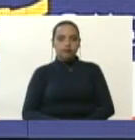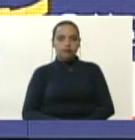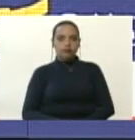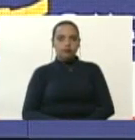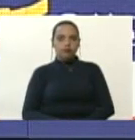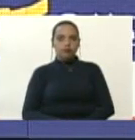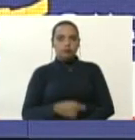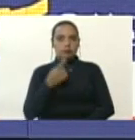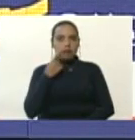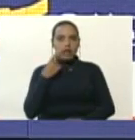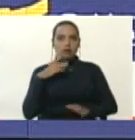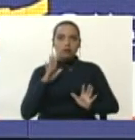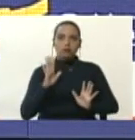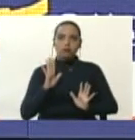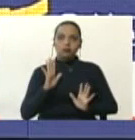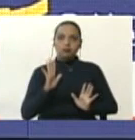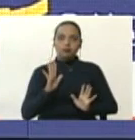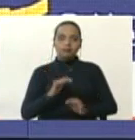Naguará.